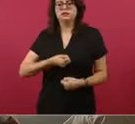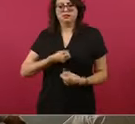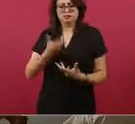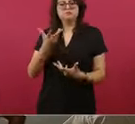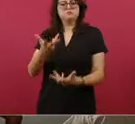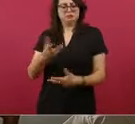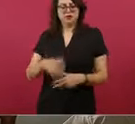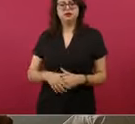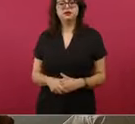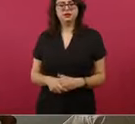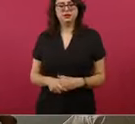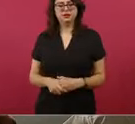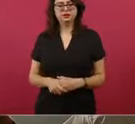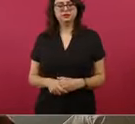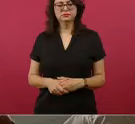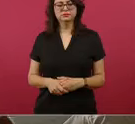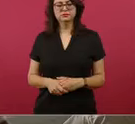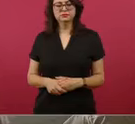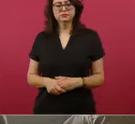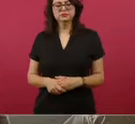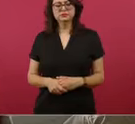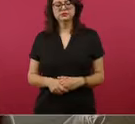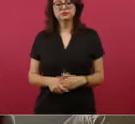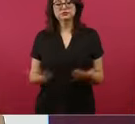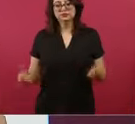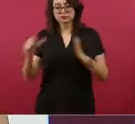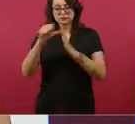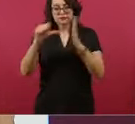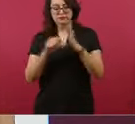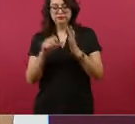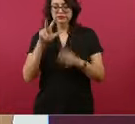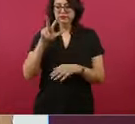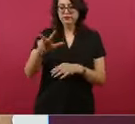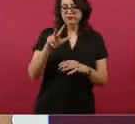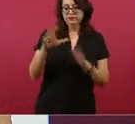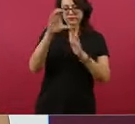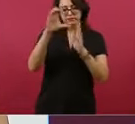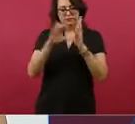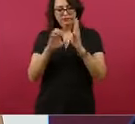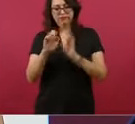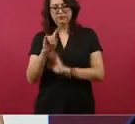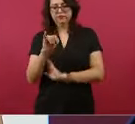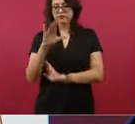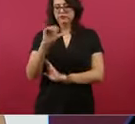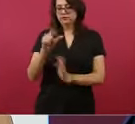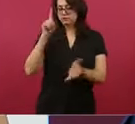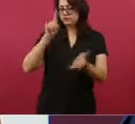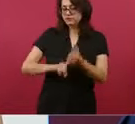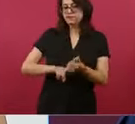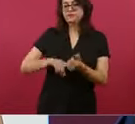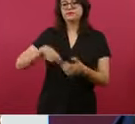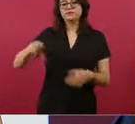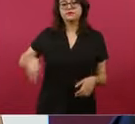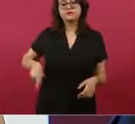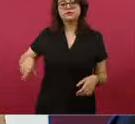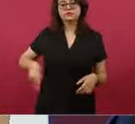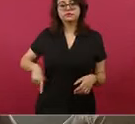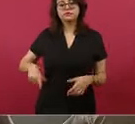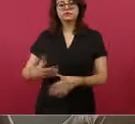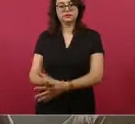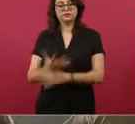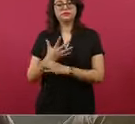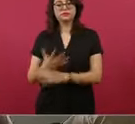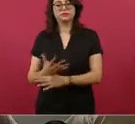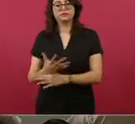libremente. ¿Recordó? El artículo 18 del Código de Ética de la Administración Pública Federal, que establece